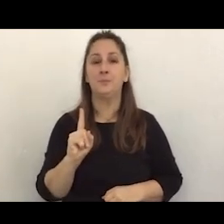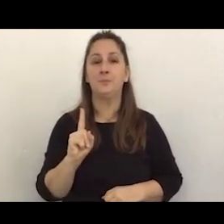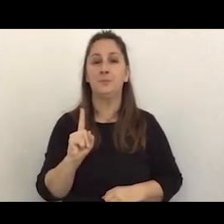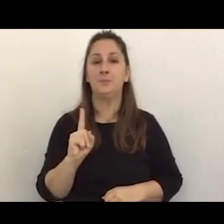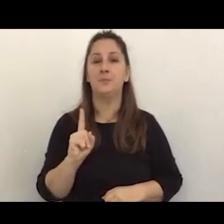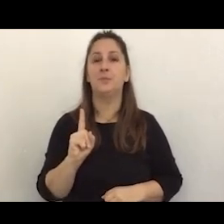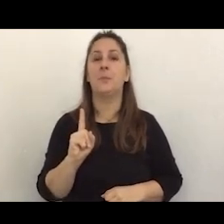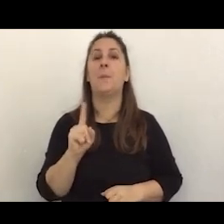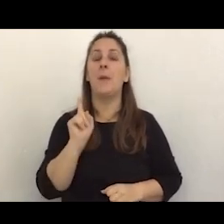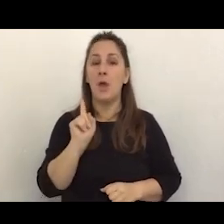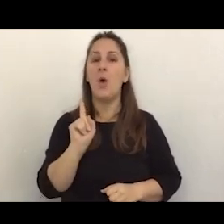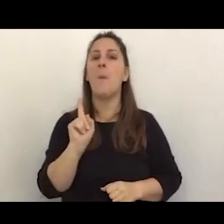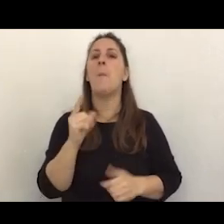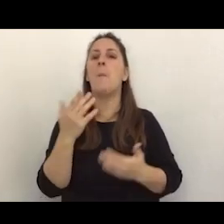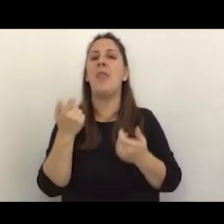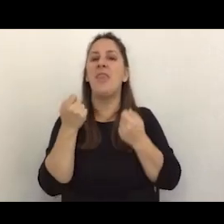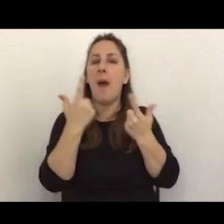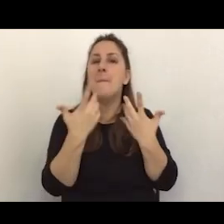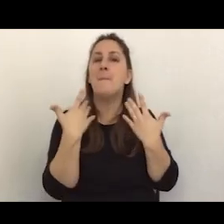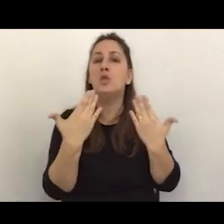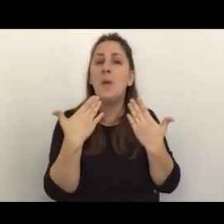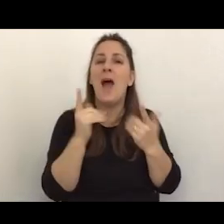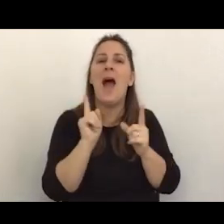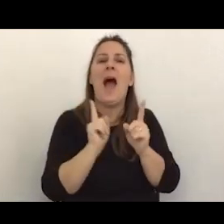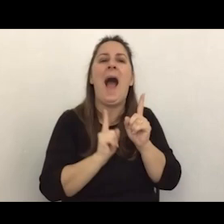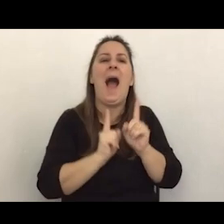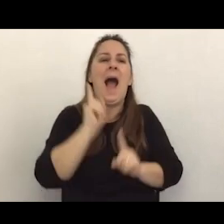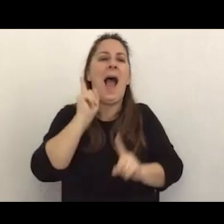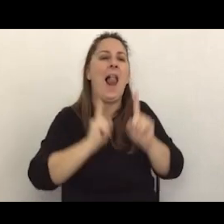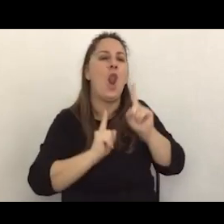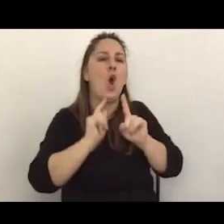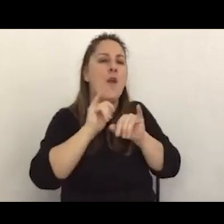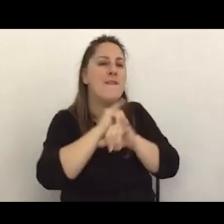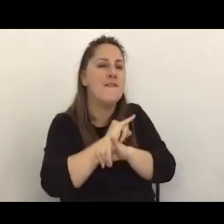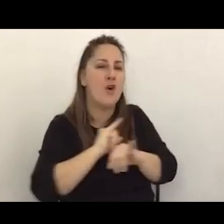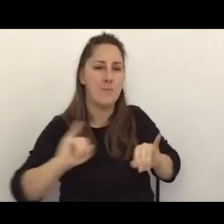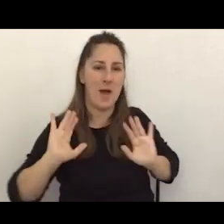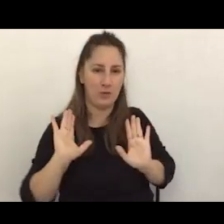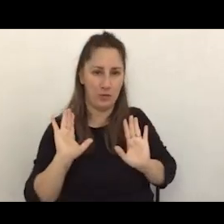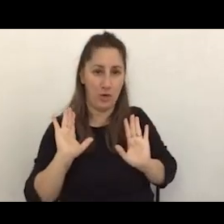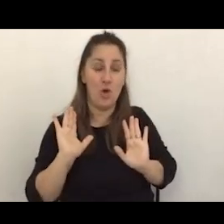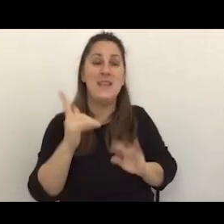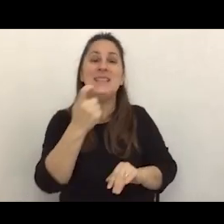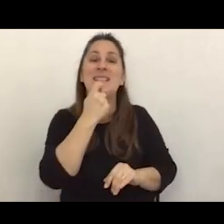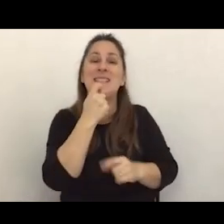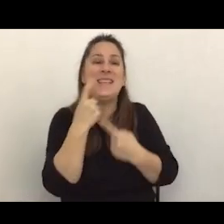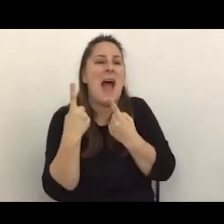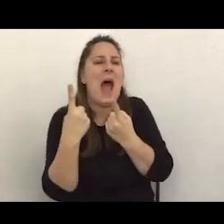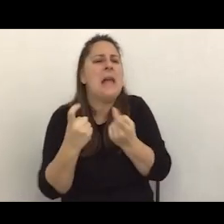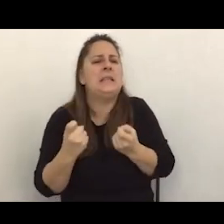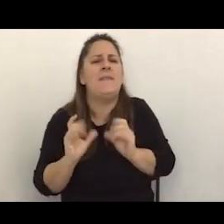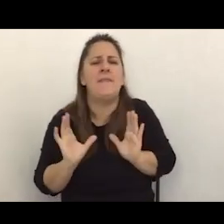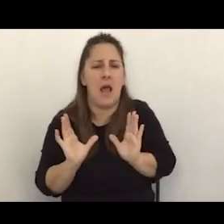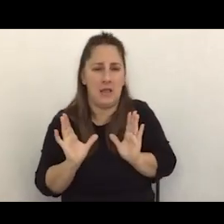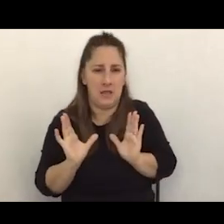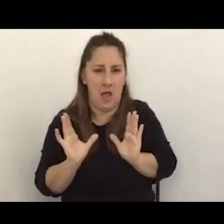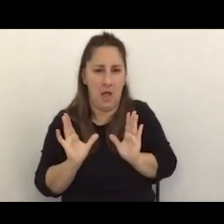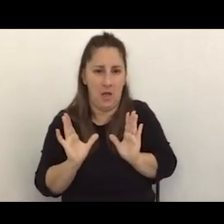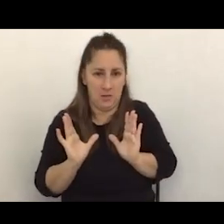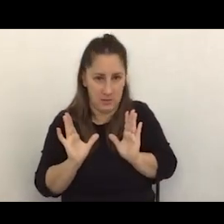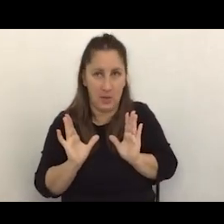permiten acceder a algún tipo de dato en caso de necesidades. O sea que establecen una suerte